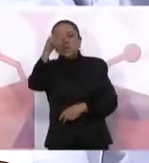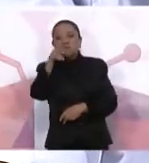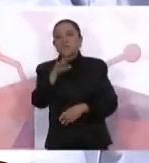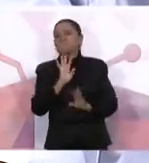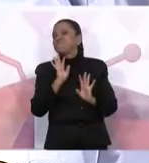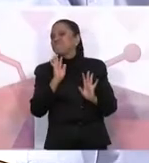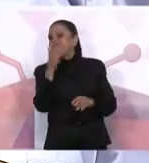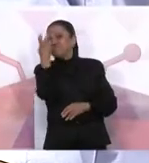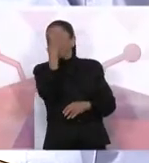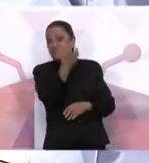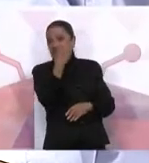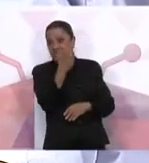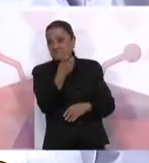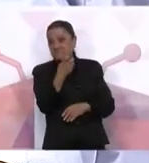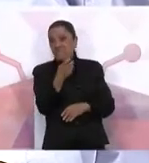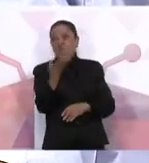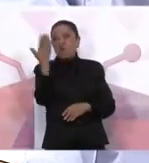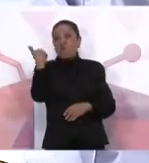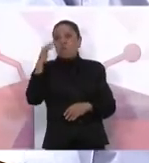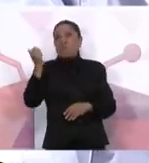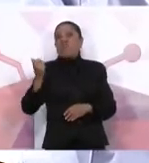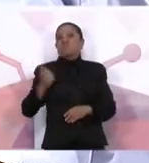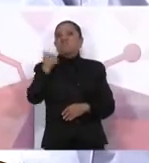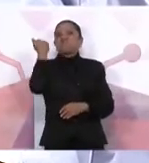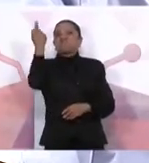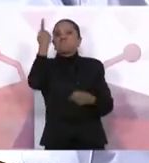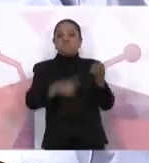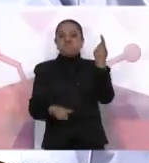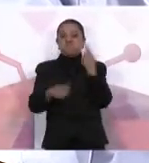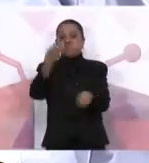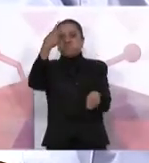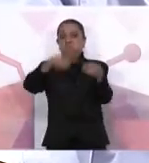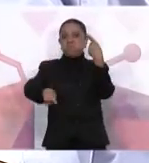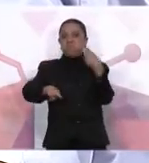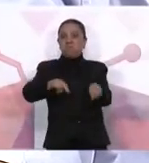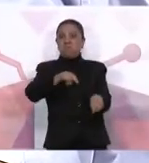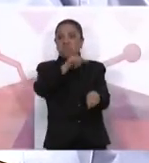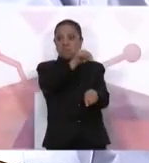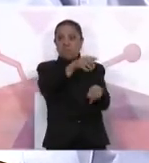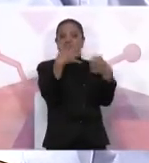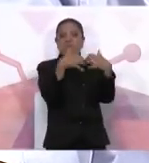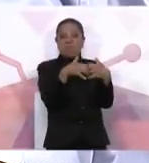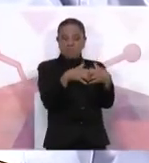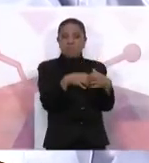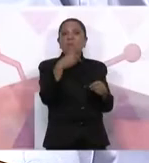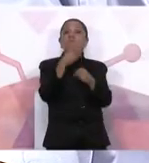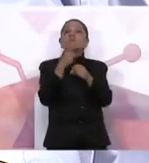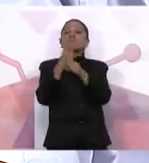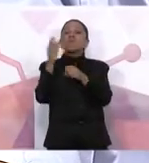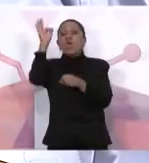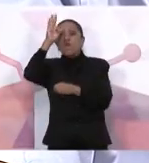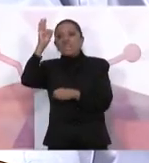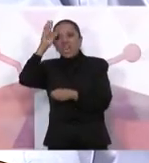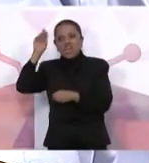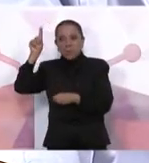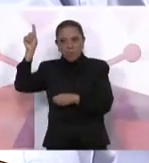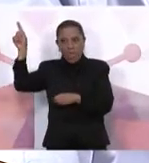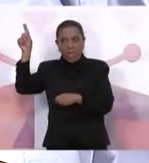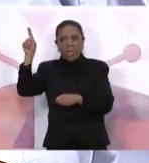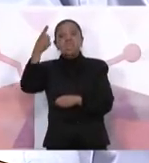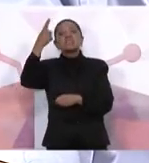vertical primero de acción nacional felipe calderón y después lo ratifica enrique peña